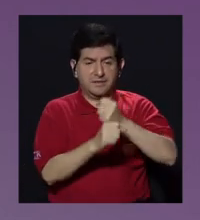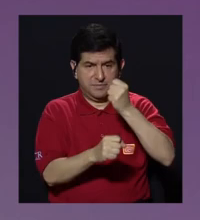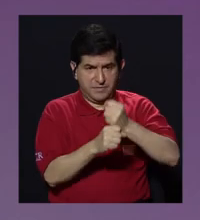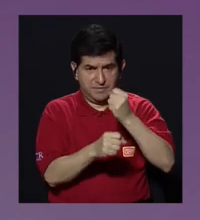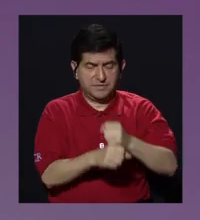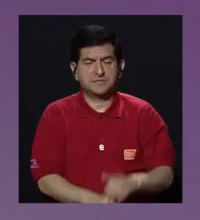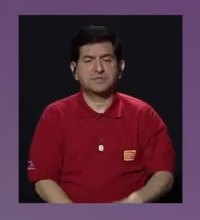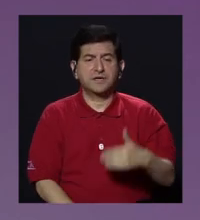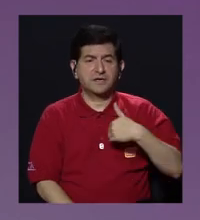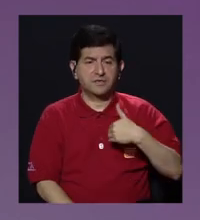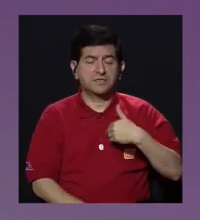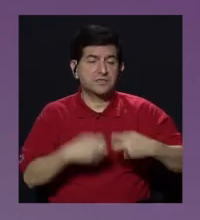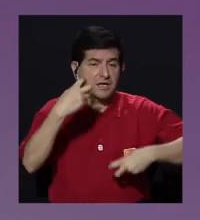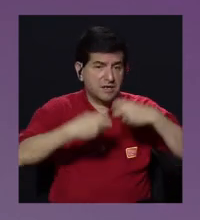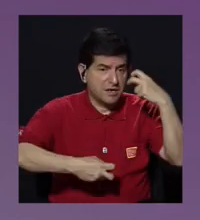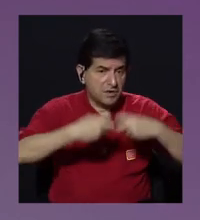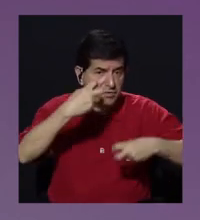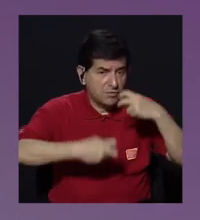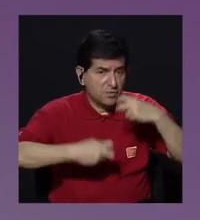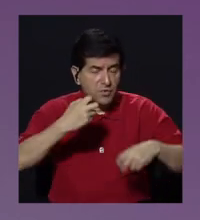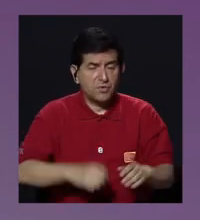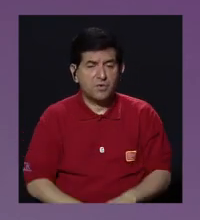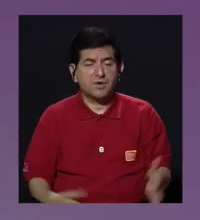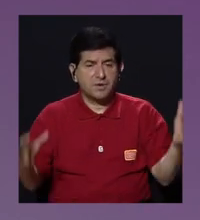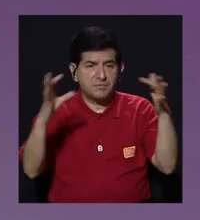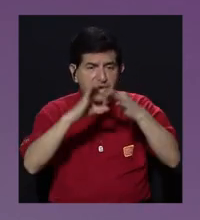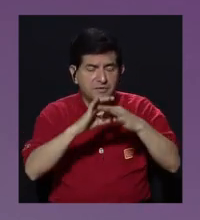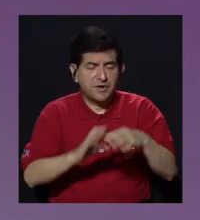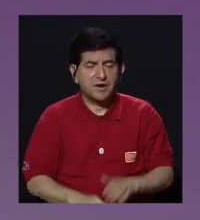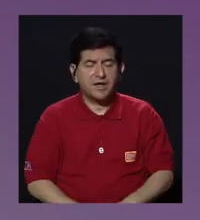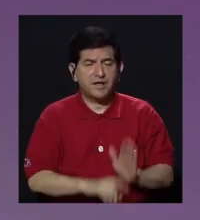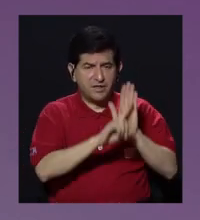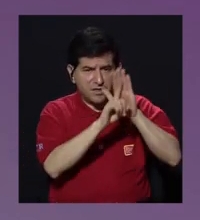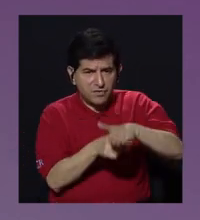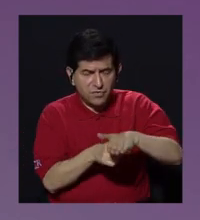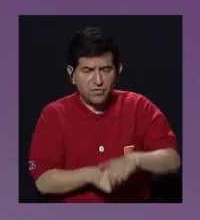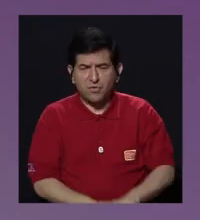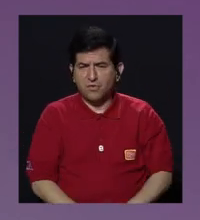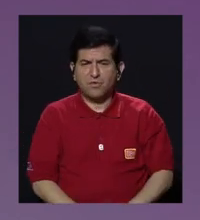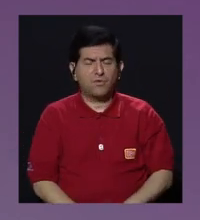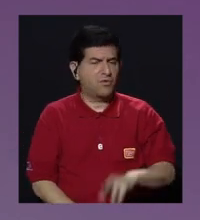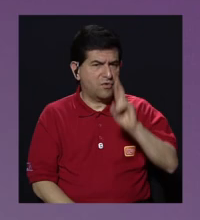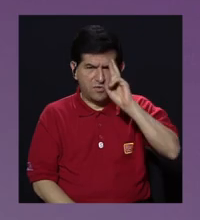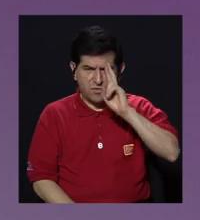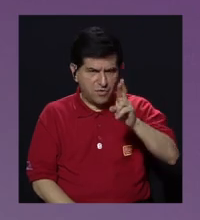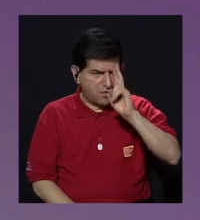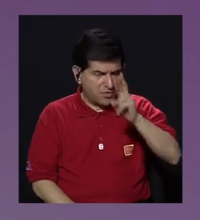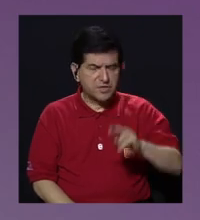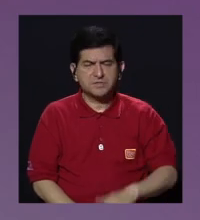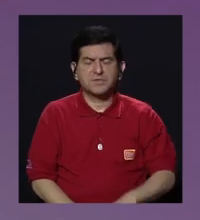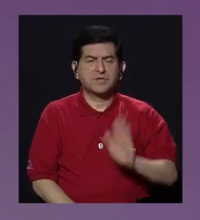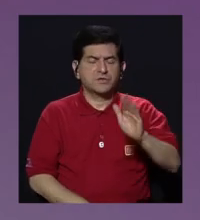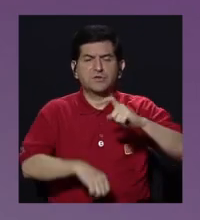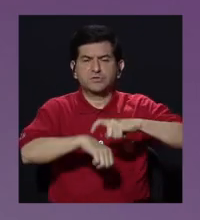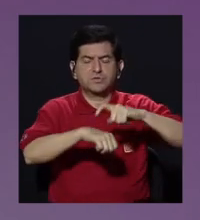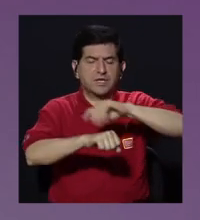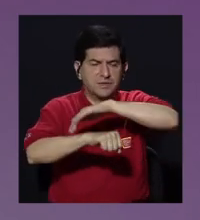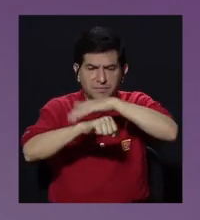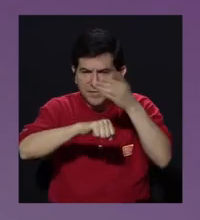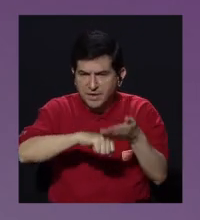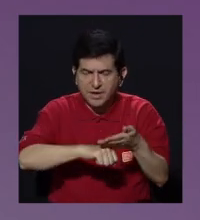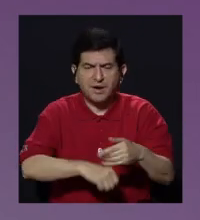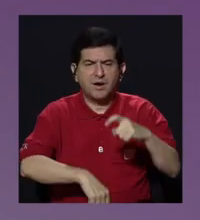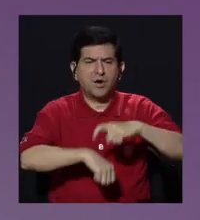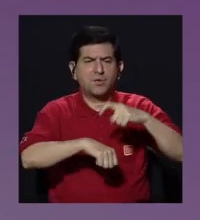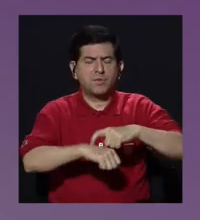Trabajo si tienen algún problema que tiene que ver con hostigamiento y respeto de su etapa de embarazo o